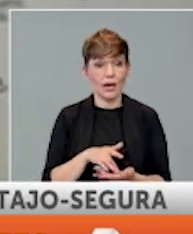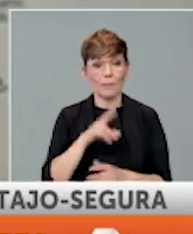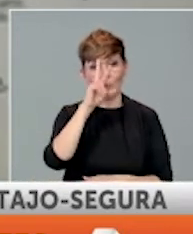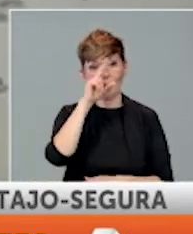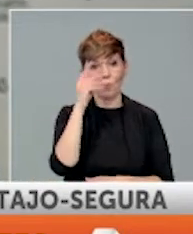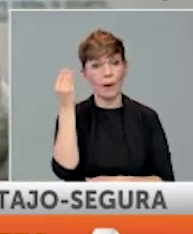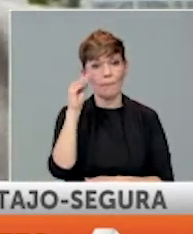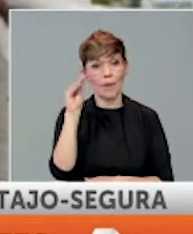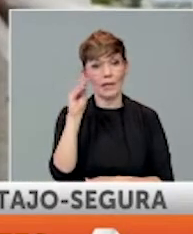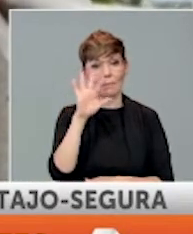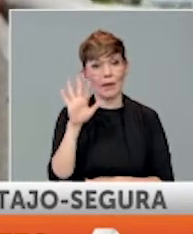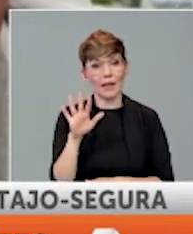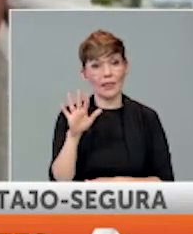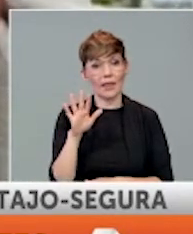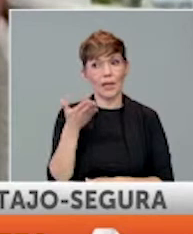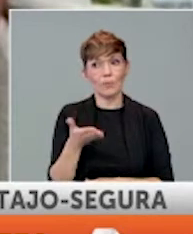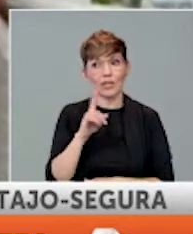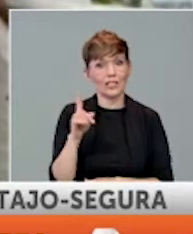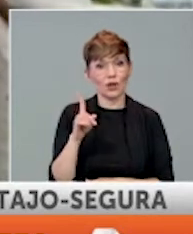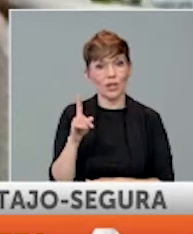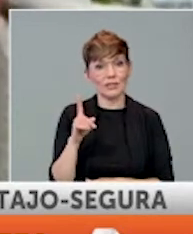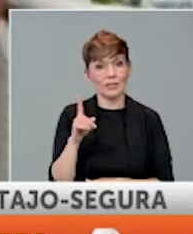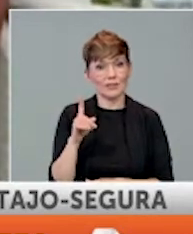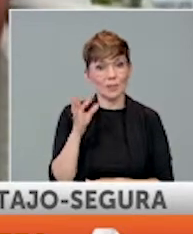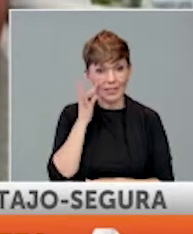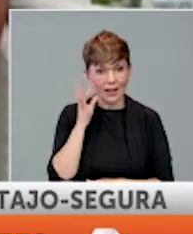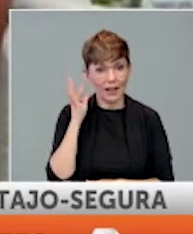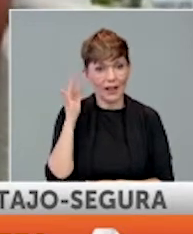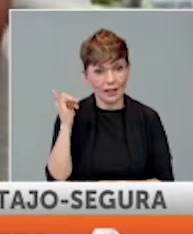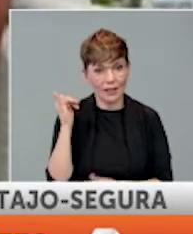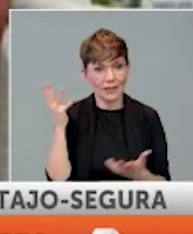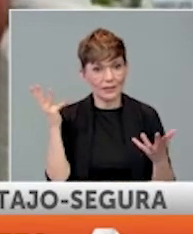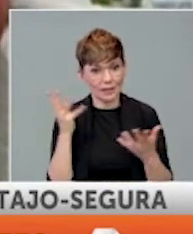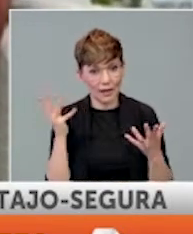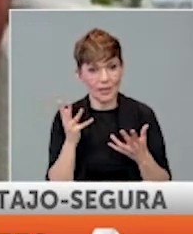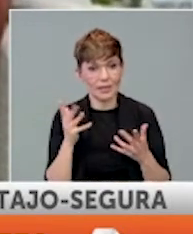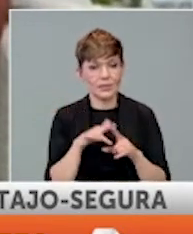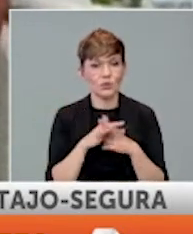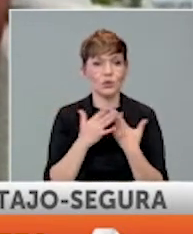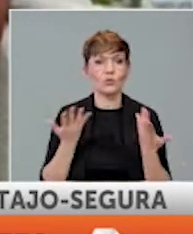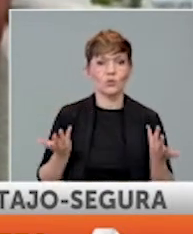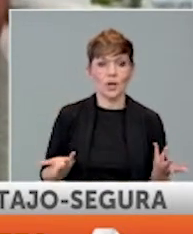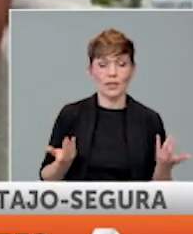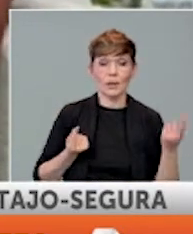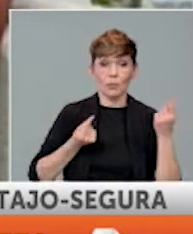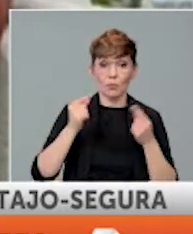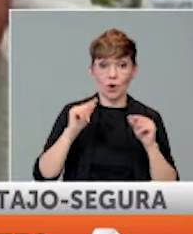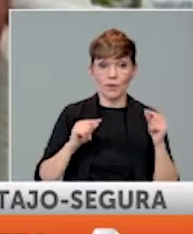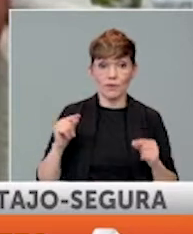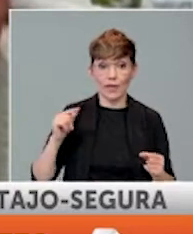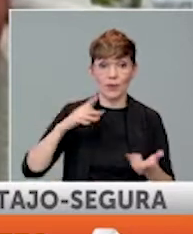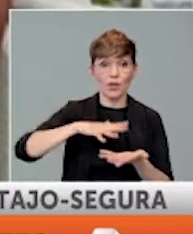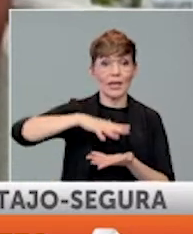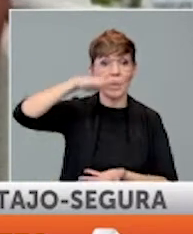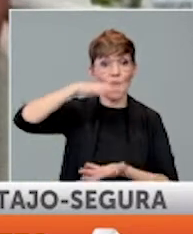que está ahí como en segundo plano, pero muchísimo más importante y muchísimo más relevante, que es la modificación de los caudales